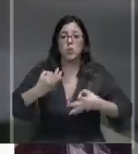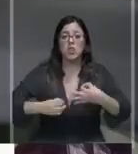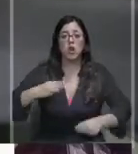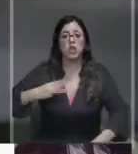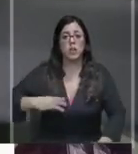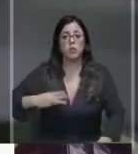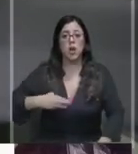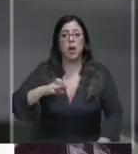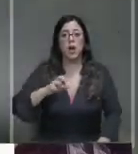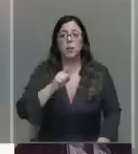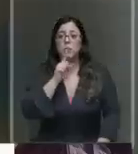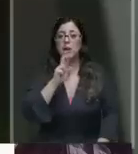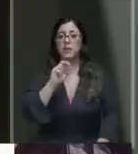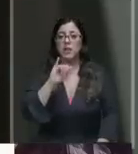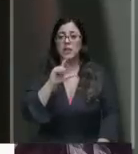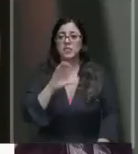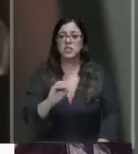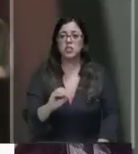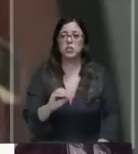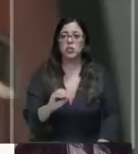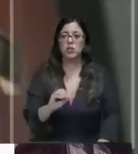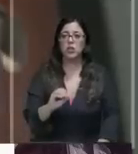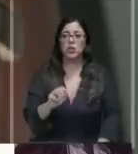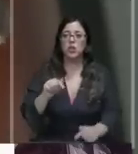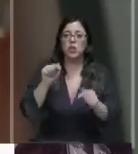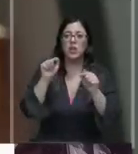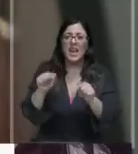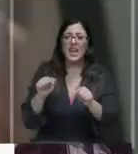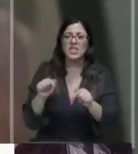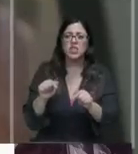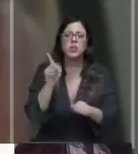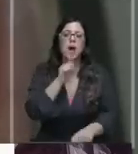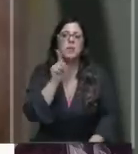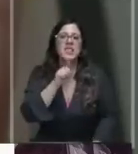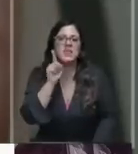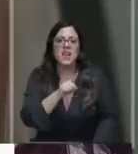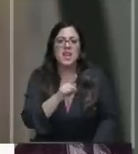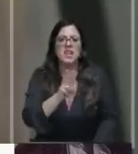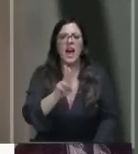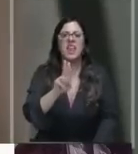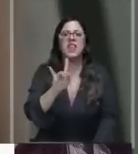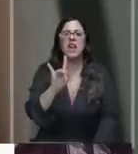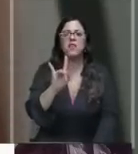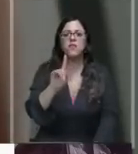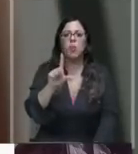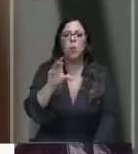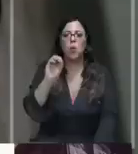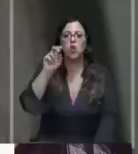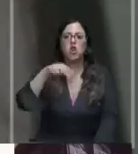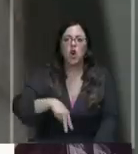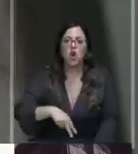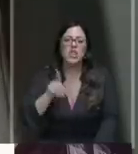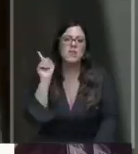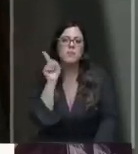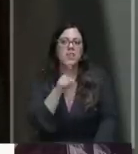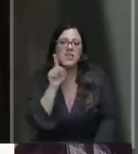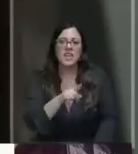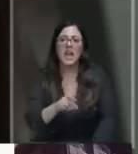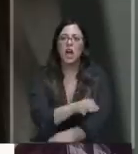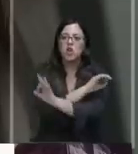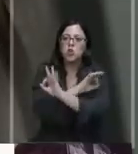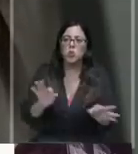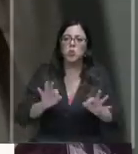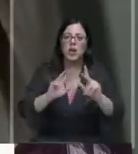municipio, Patricio Navarrete. La infamia de Vulcom. Es una infamia de Vulcom. Jamás la